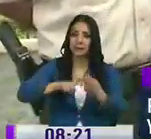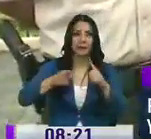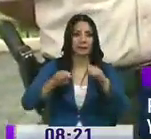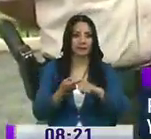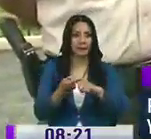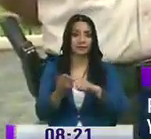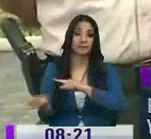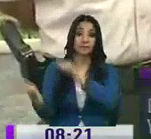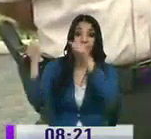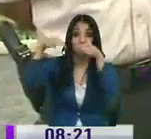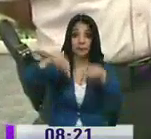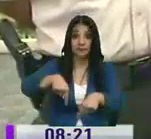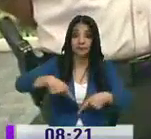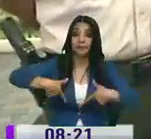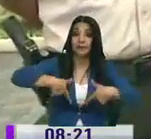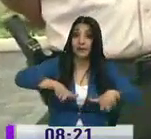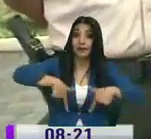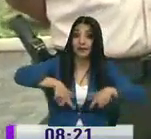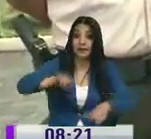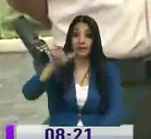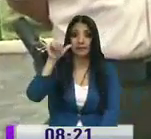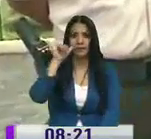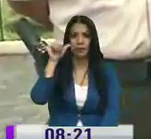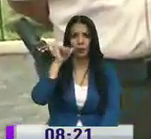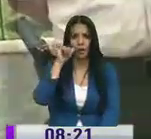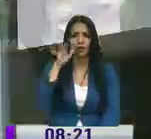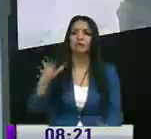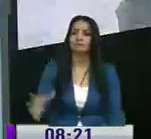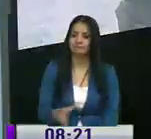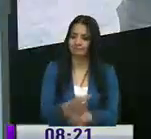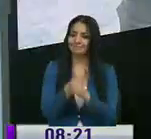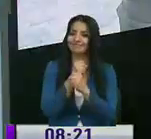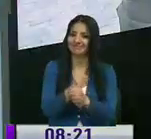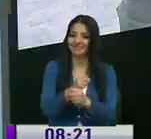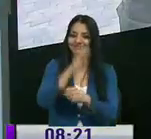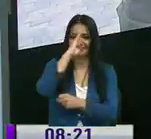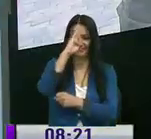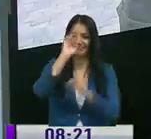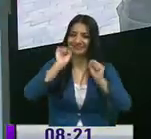vienen al Carnaval de Amaguaña, va a haber toda la seguridad por parte de la